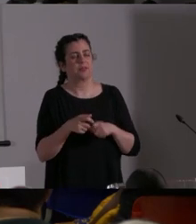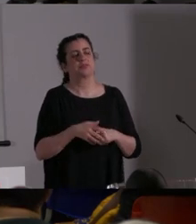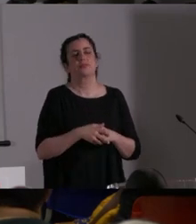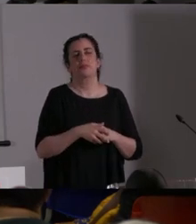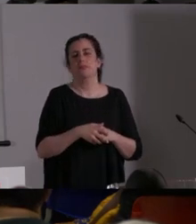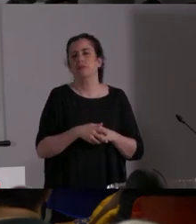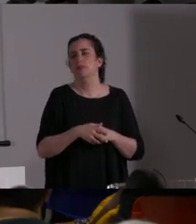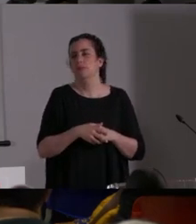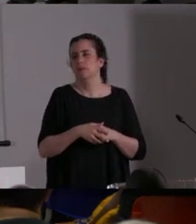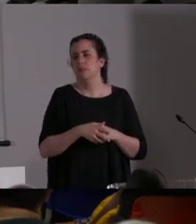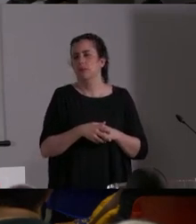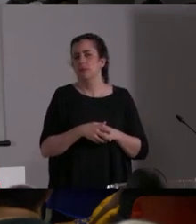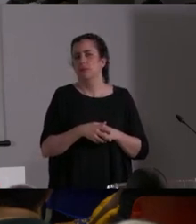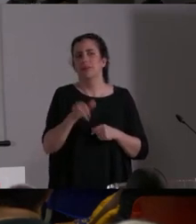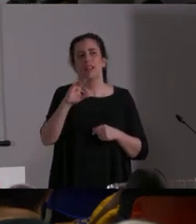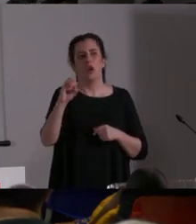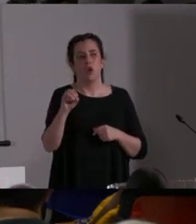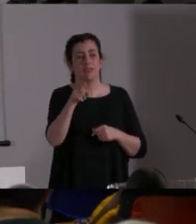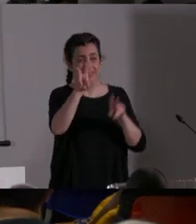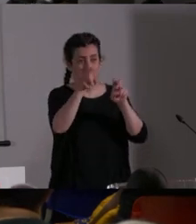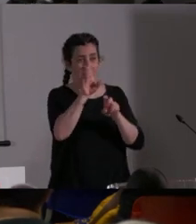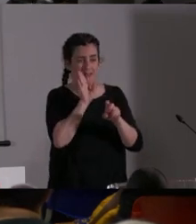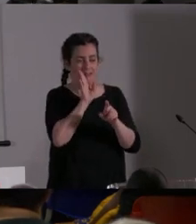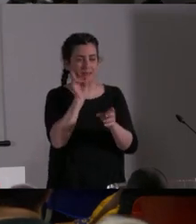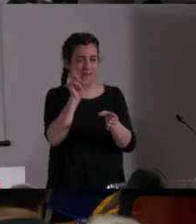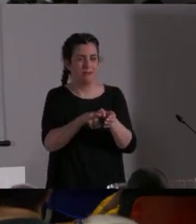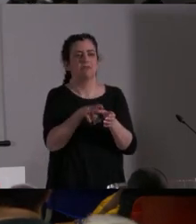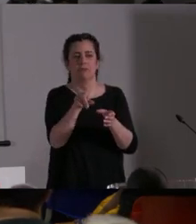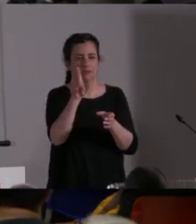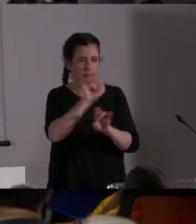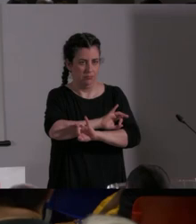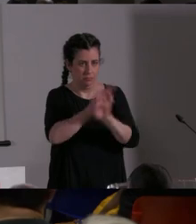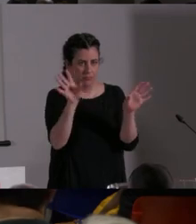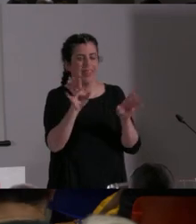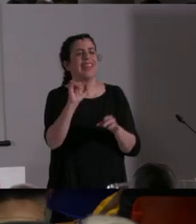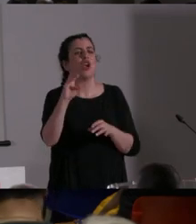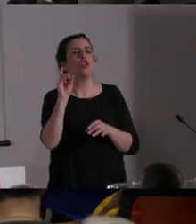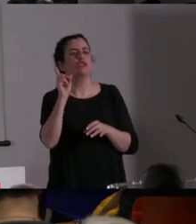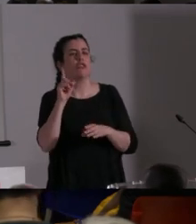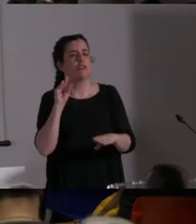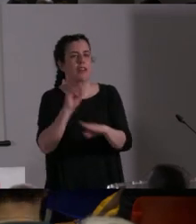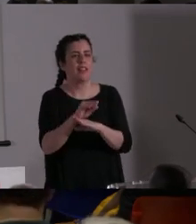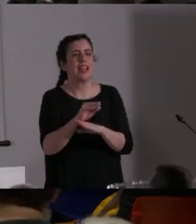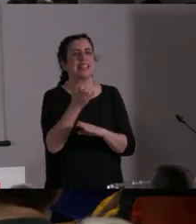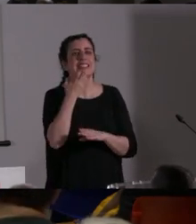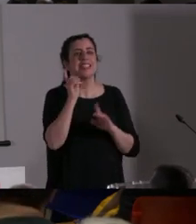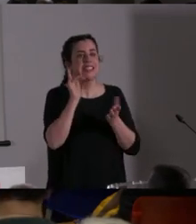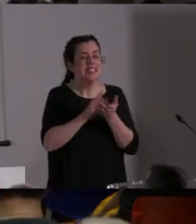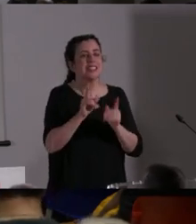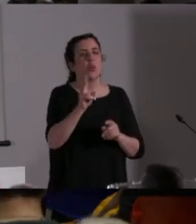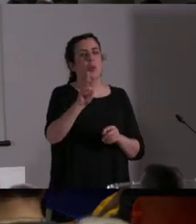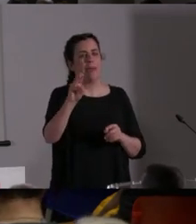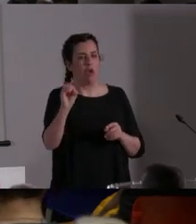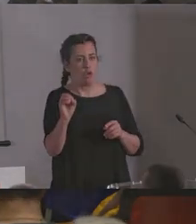En relación al tema estatal del ICO, sin duda, el ICO solo financia cuando es de UPO y tiene